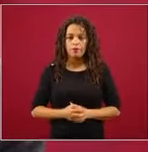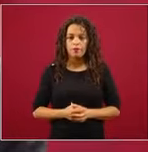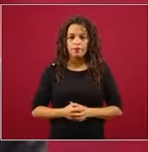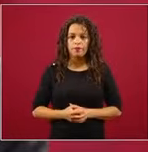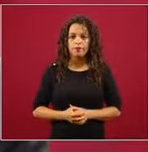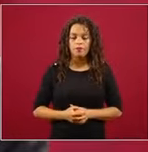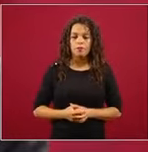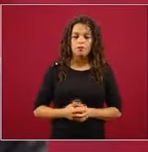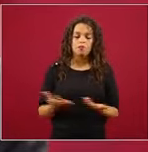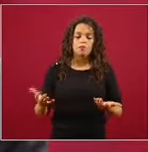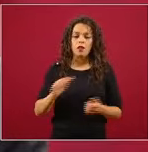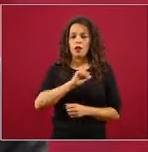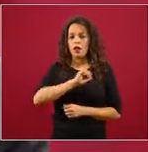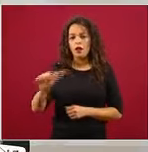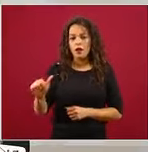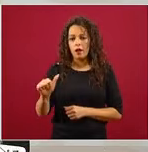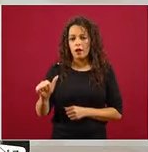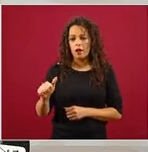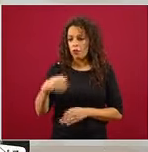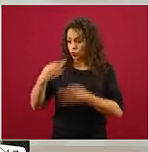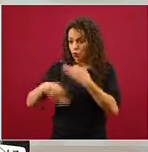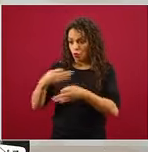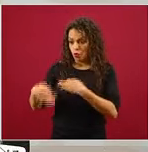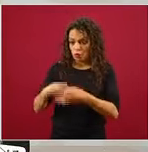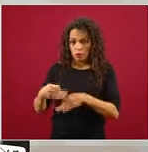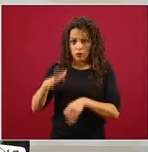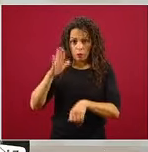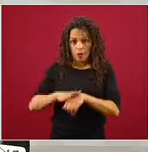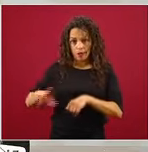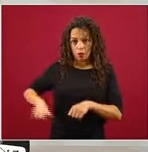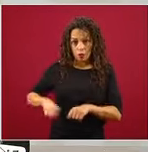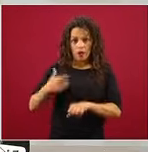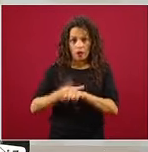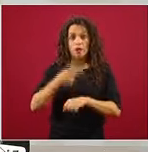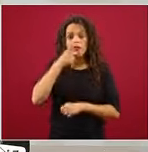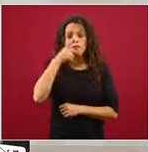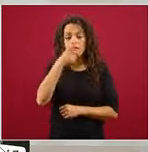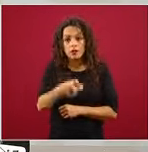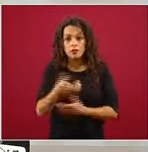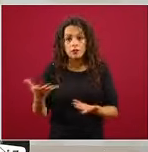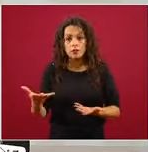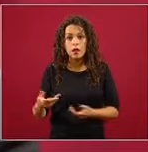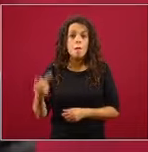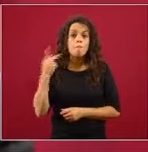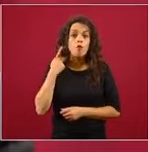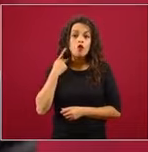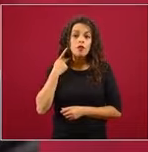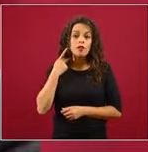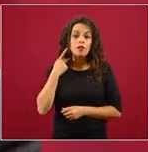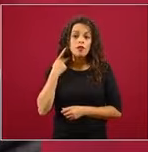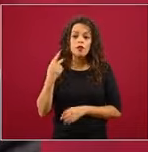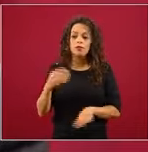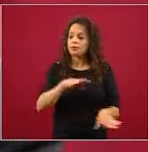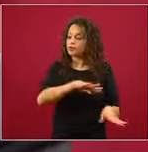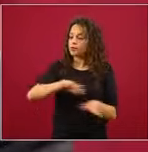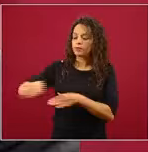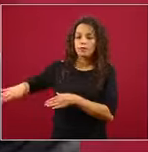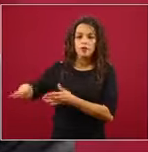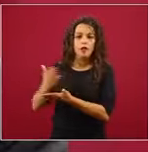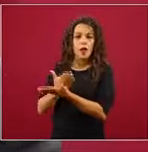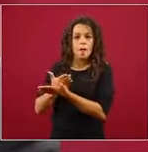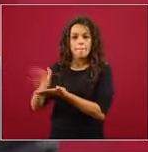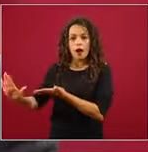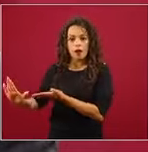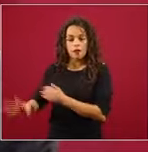la enorme mayoría de los gobernadores, lo dicen enfáticamente: lo político tiene otro camino,